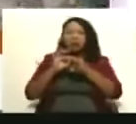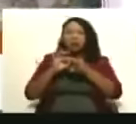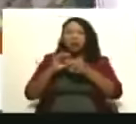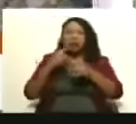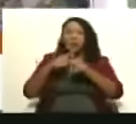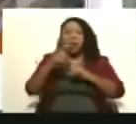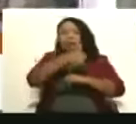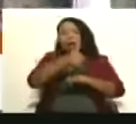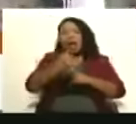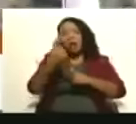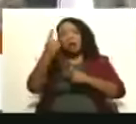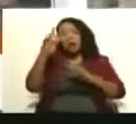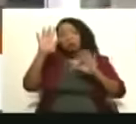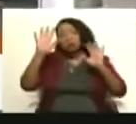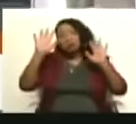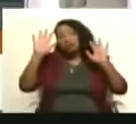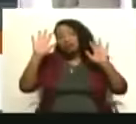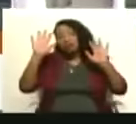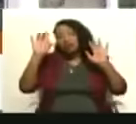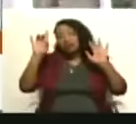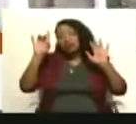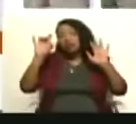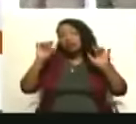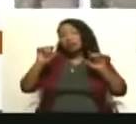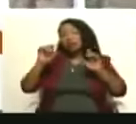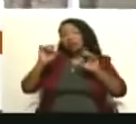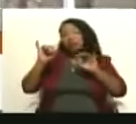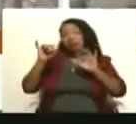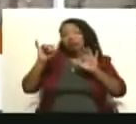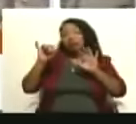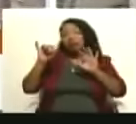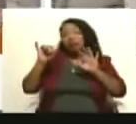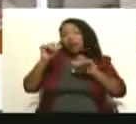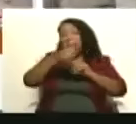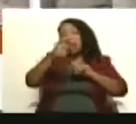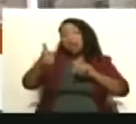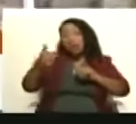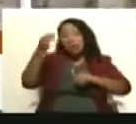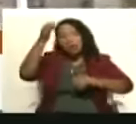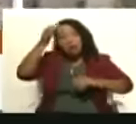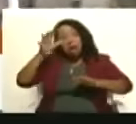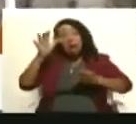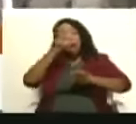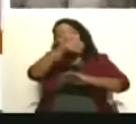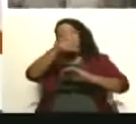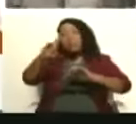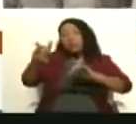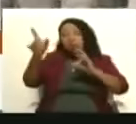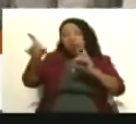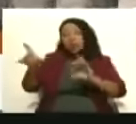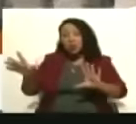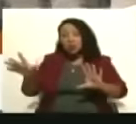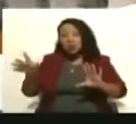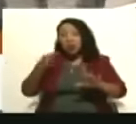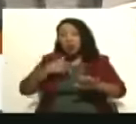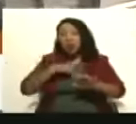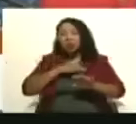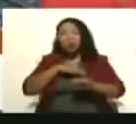aquí con sus creencias, con sus puntos de vista. Nosotros